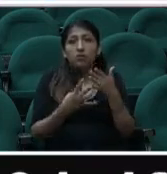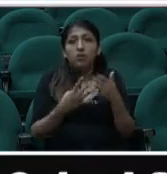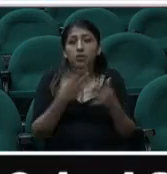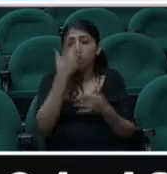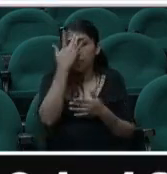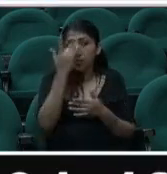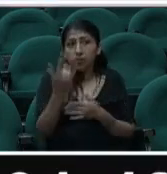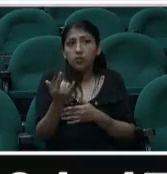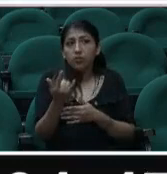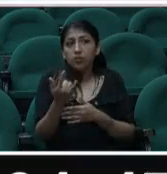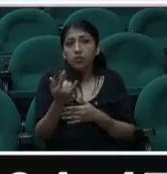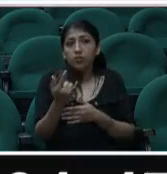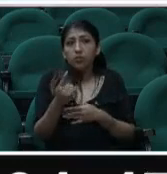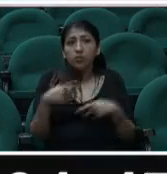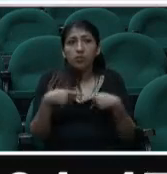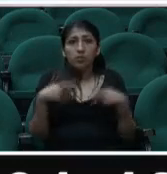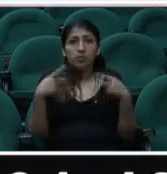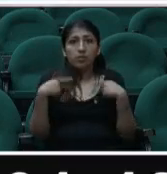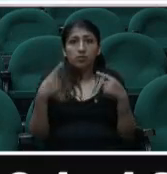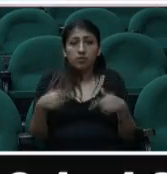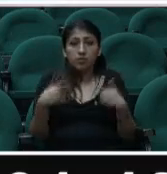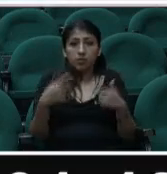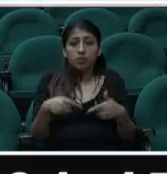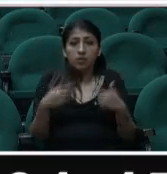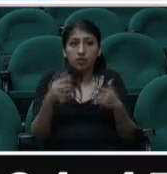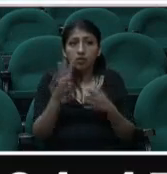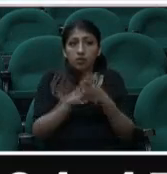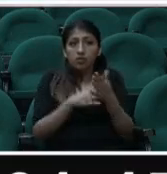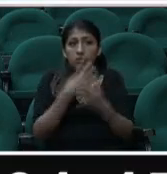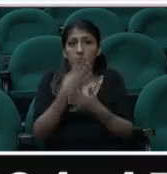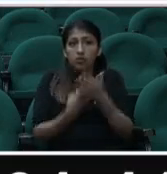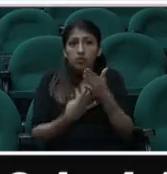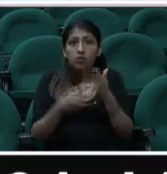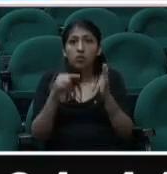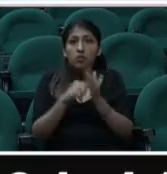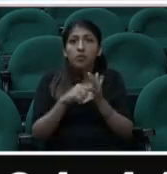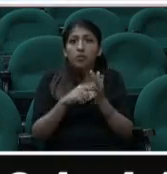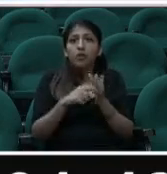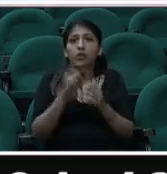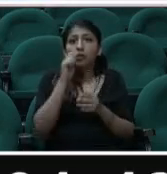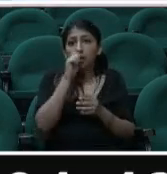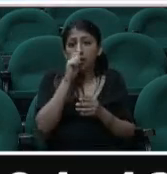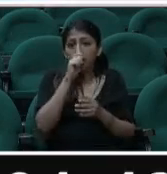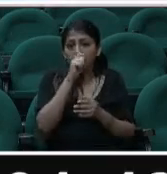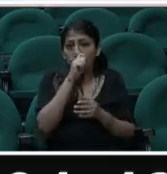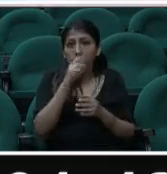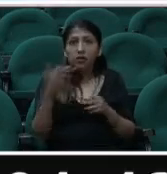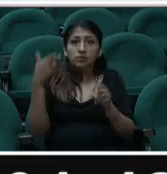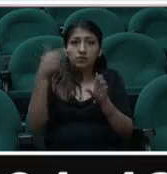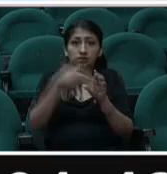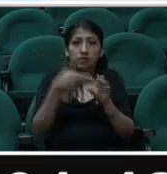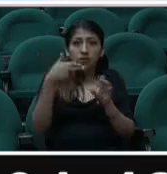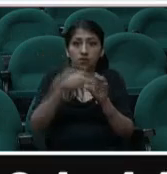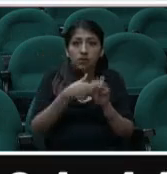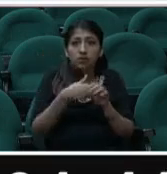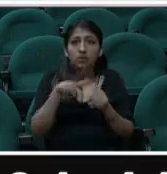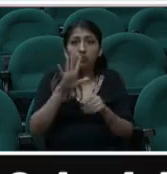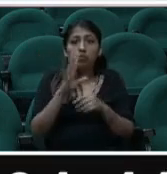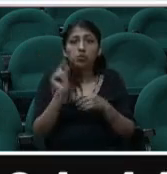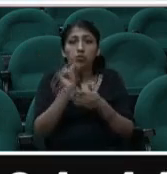por y lo he vivido a diario y esta tabla ha permitido que las drogas ingresen a los